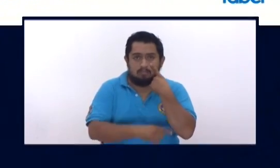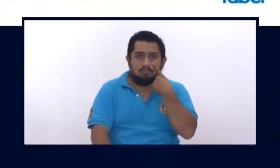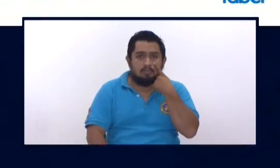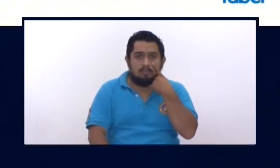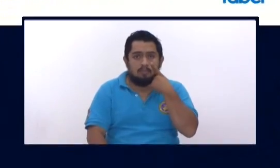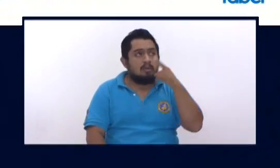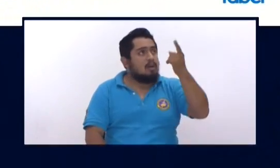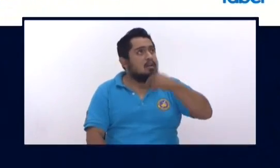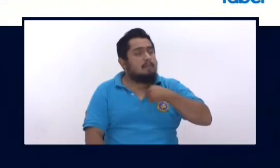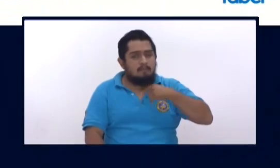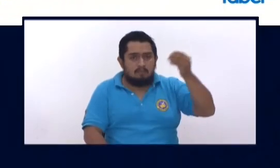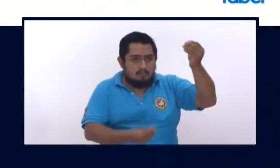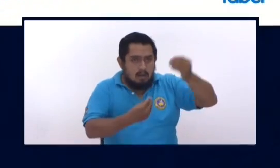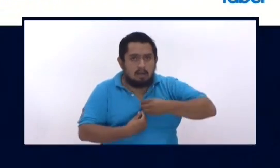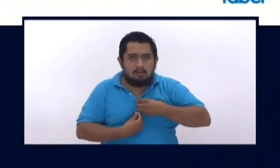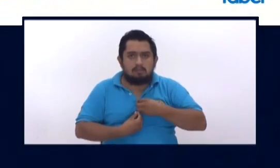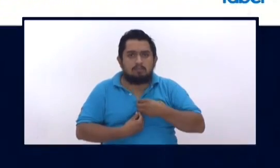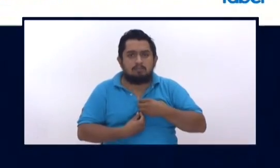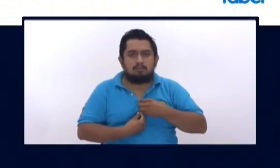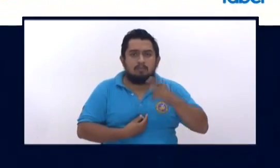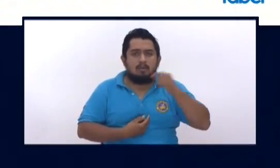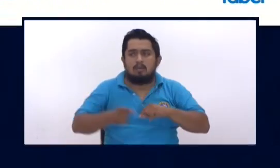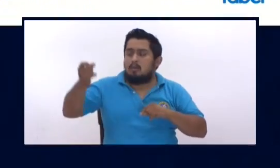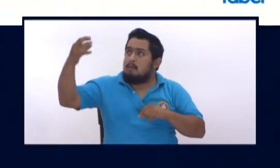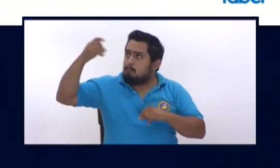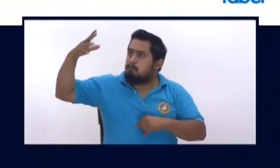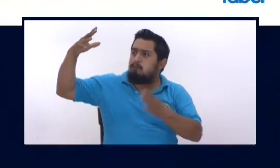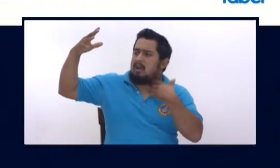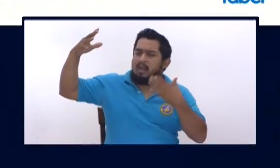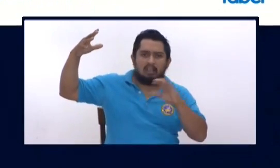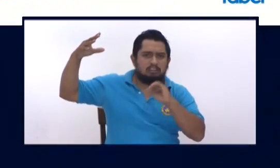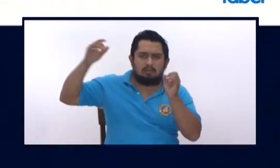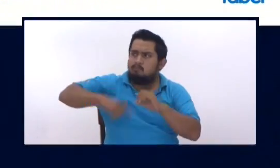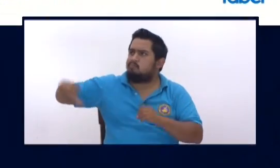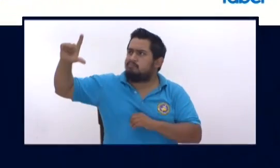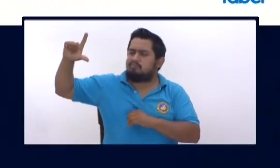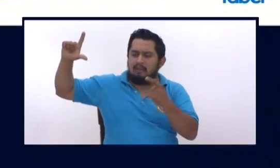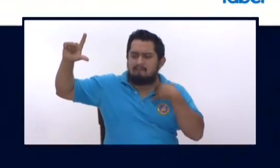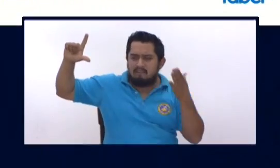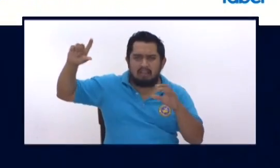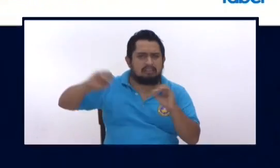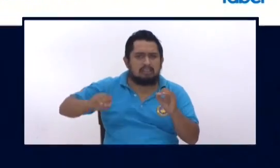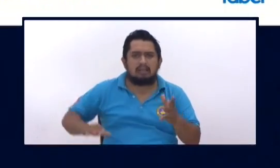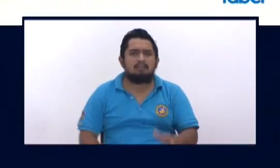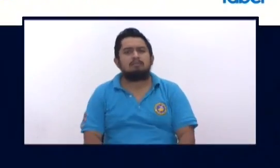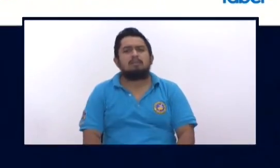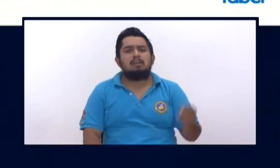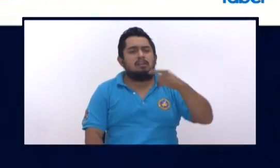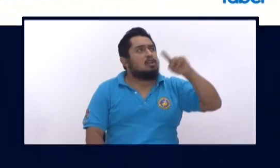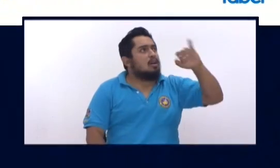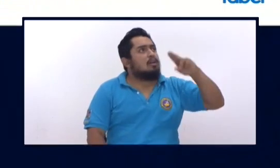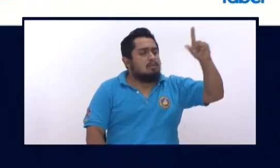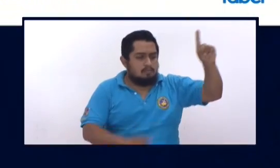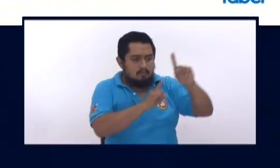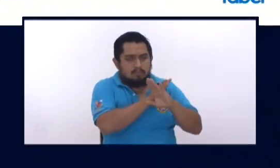es tu sombra tu mano derecha el sol no te fatiga gradería ni la luna de noche jehová te guardará de todo